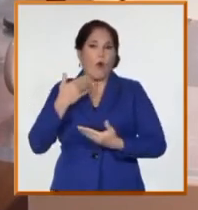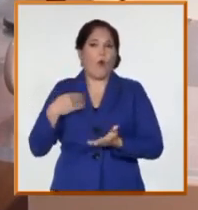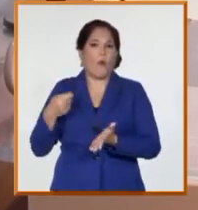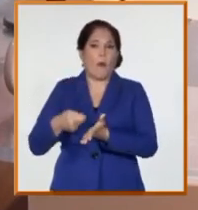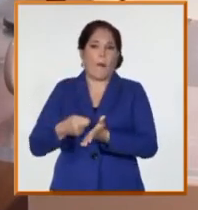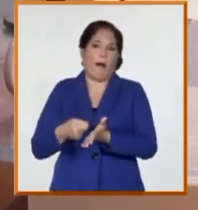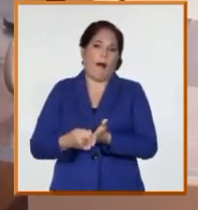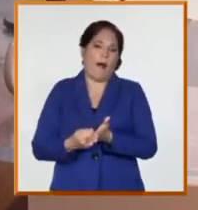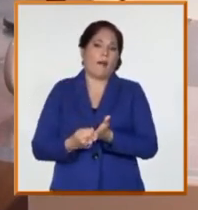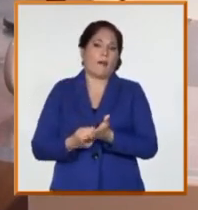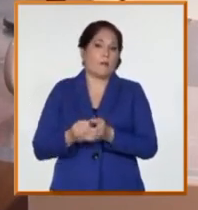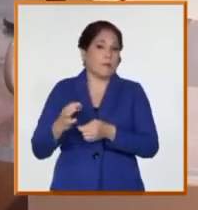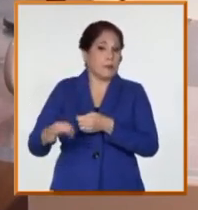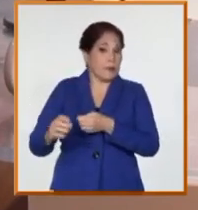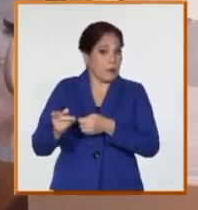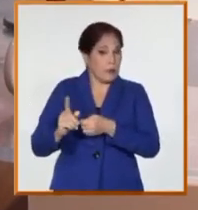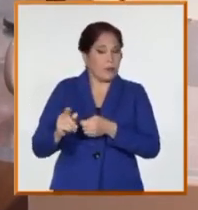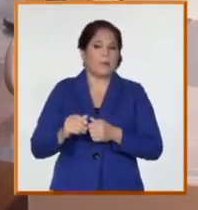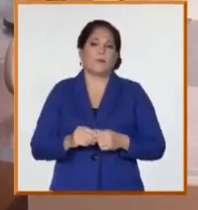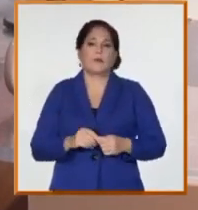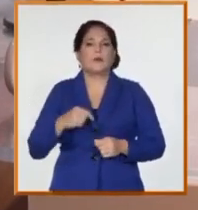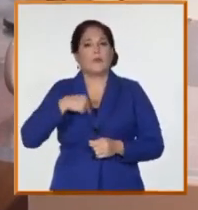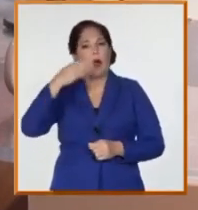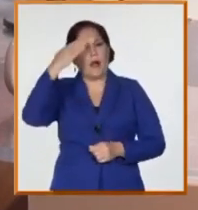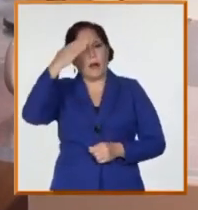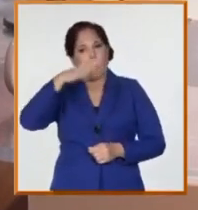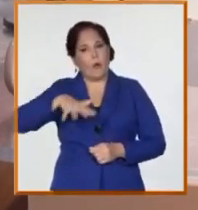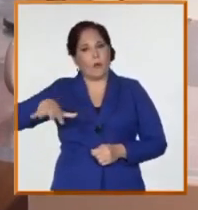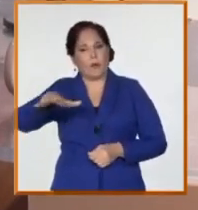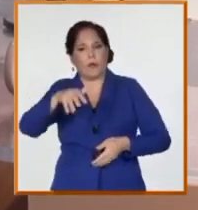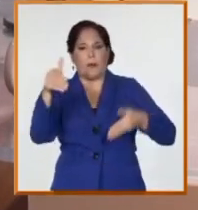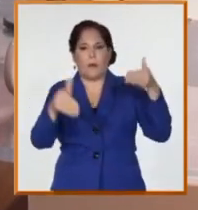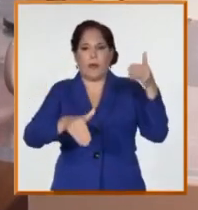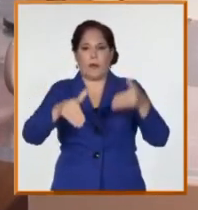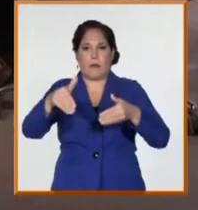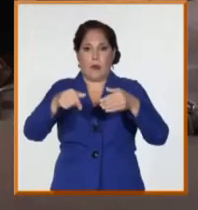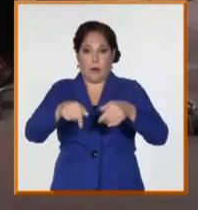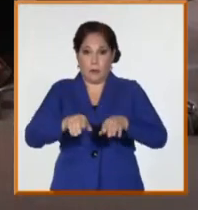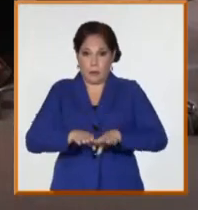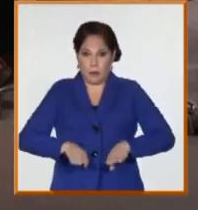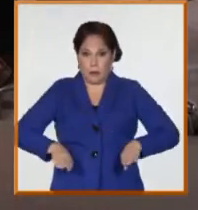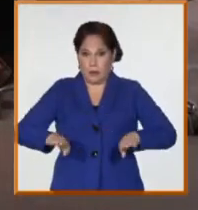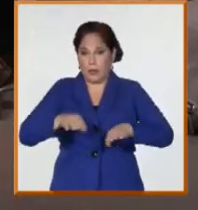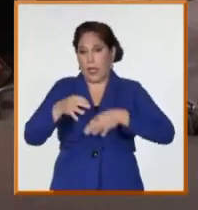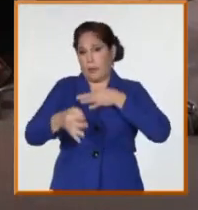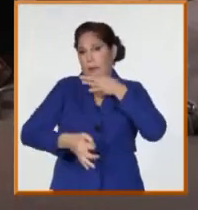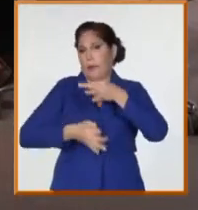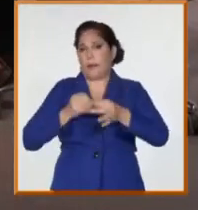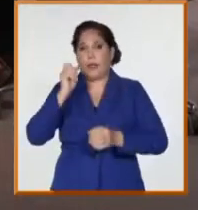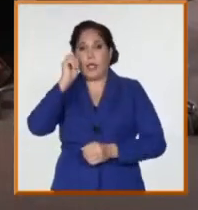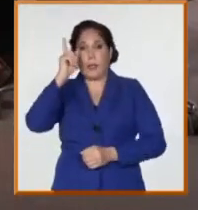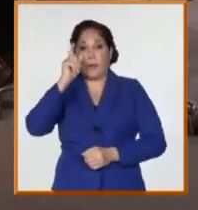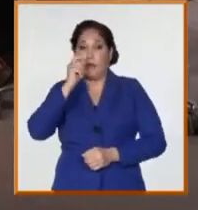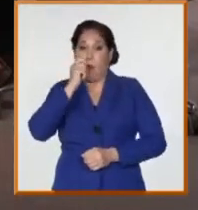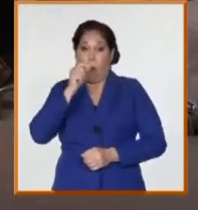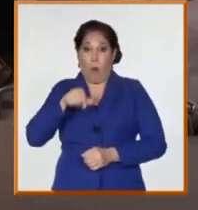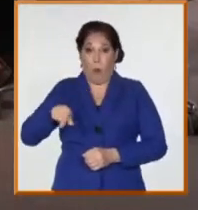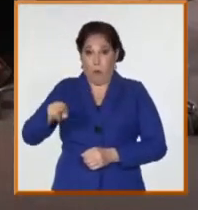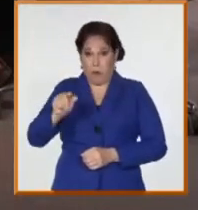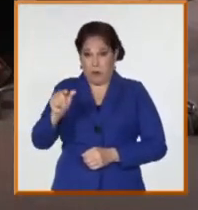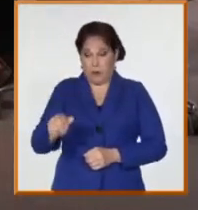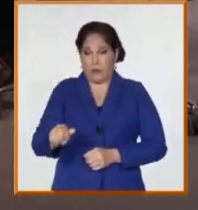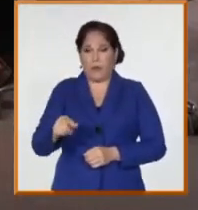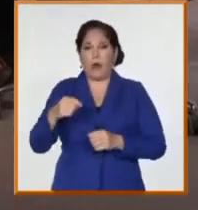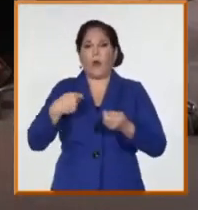este este proceso Yo te agradezco quería también la posibilidad de que nos haya explicado esta experiencia que tiene el comercio exterior